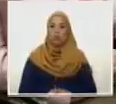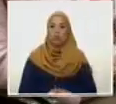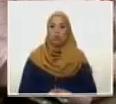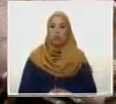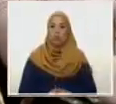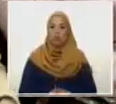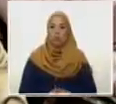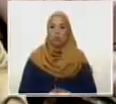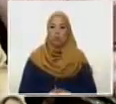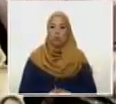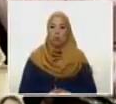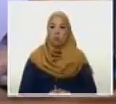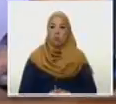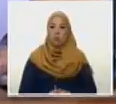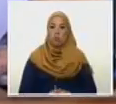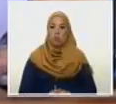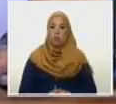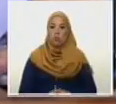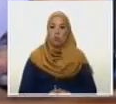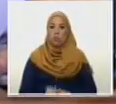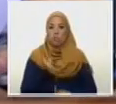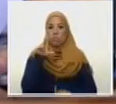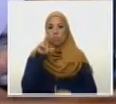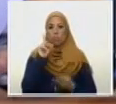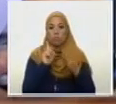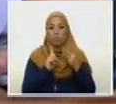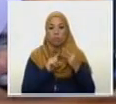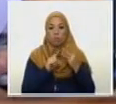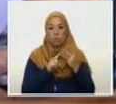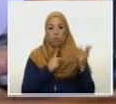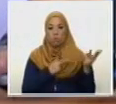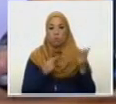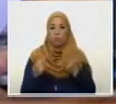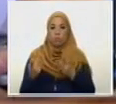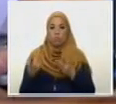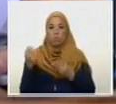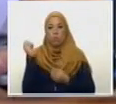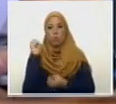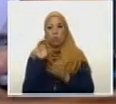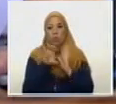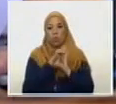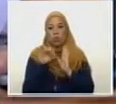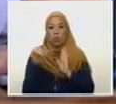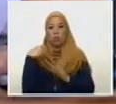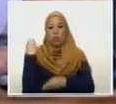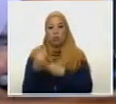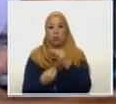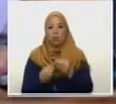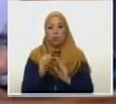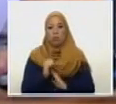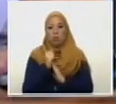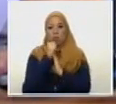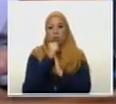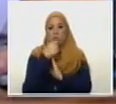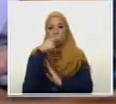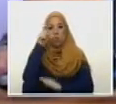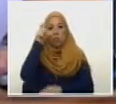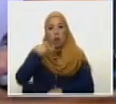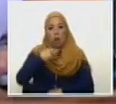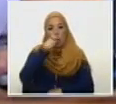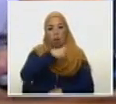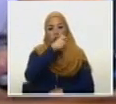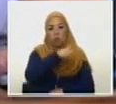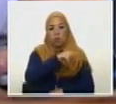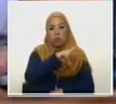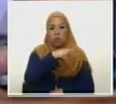pueblo venezolano. En el punto 3, proyecto de acuerdo constituyente en homenaje al cantor del pueblo soberano